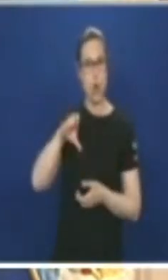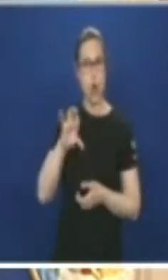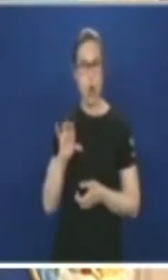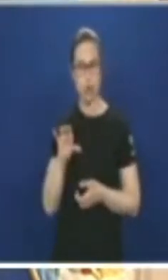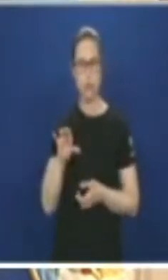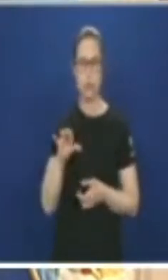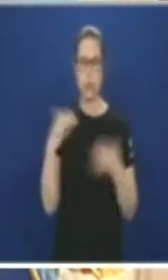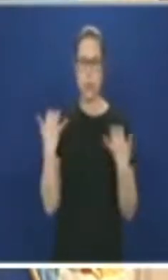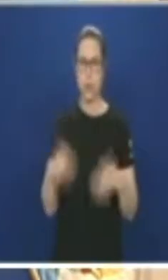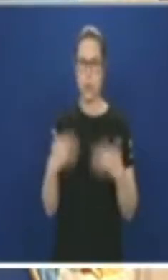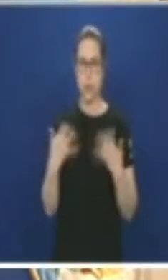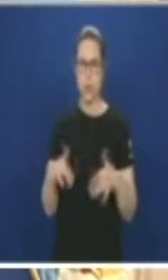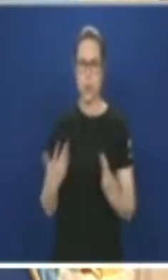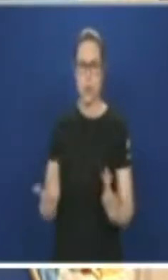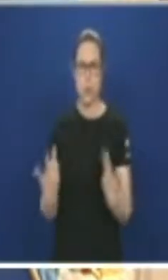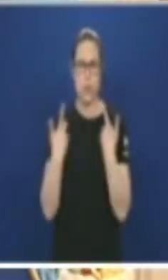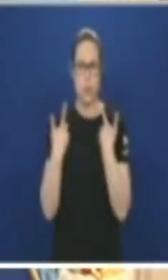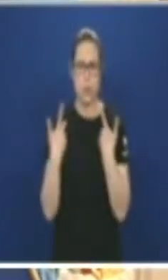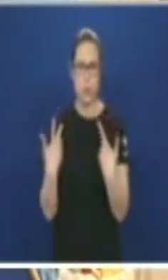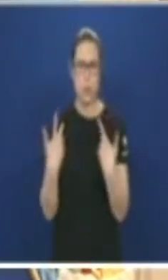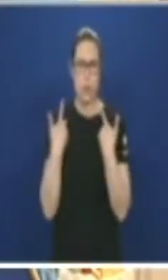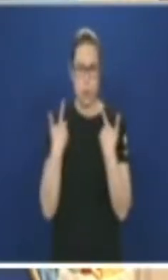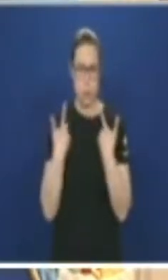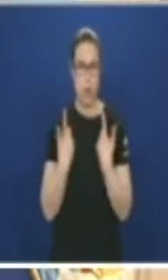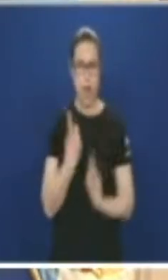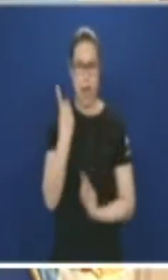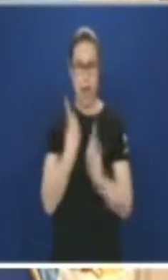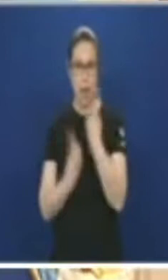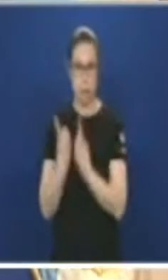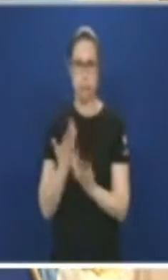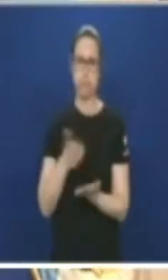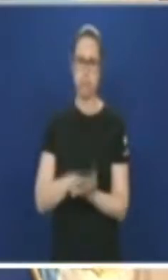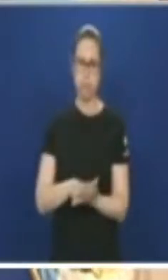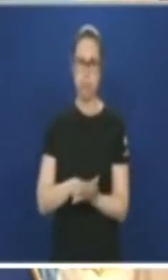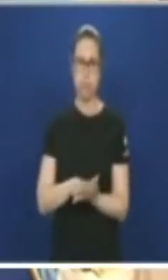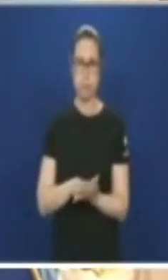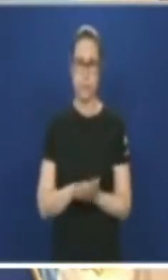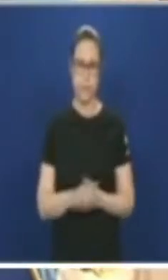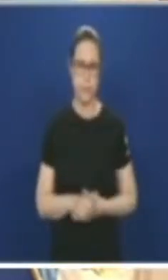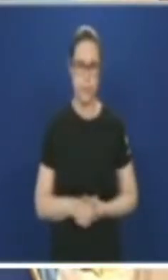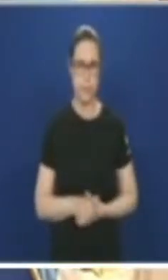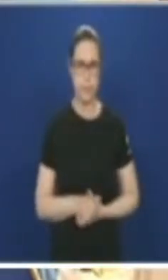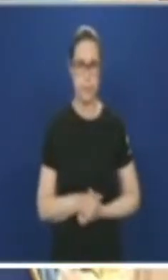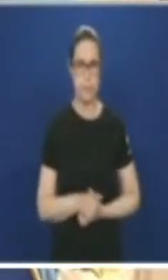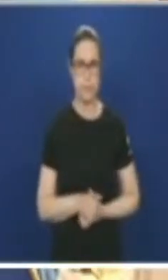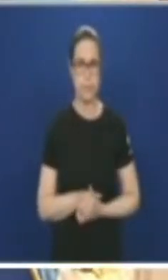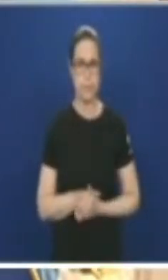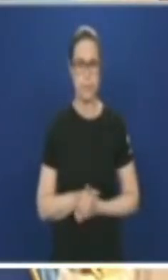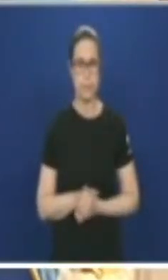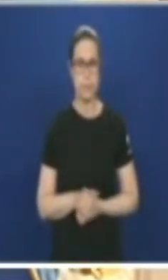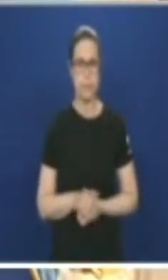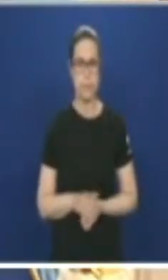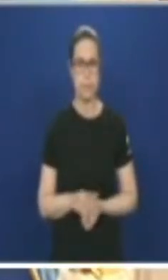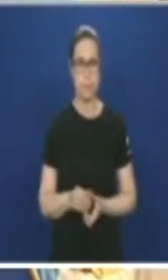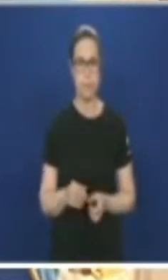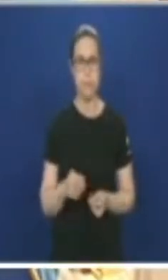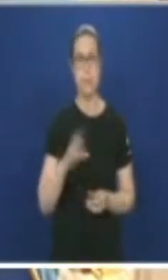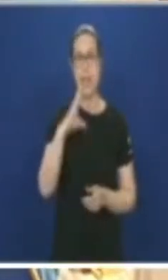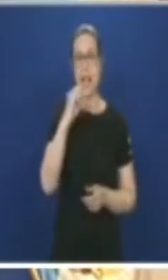elevado prezo, nalgúns casos coas súas propias vidas. Unha dúcia, como